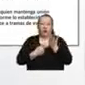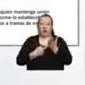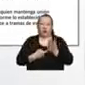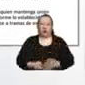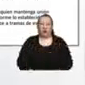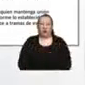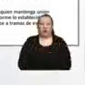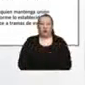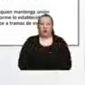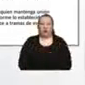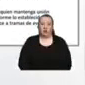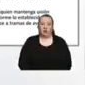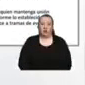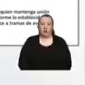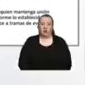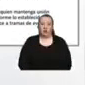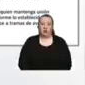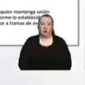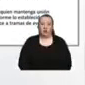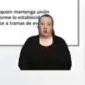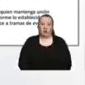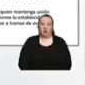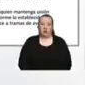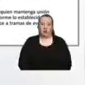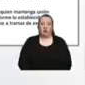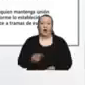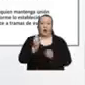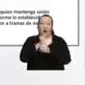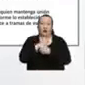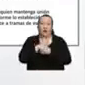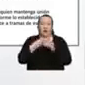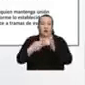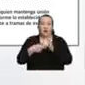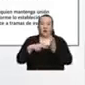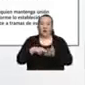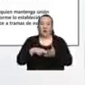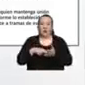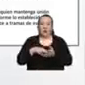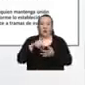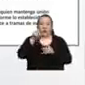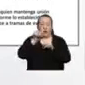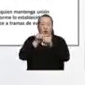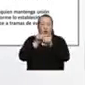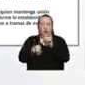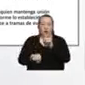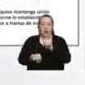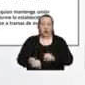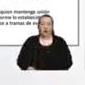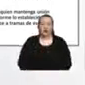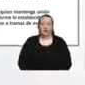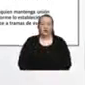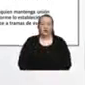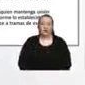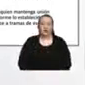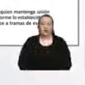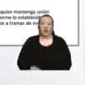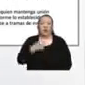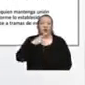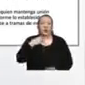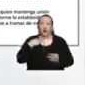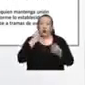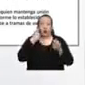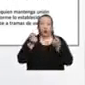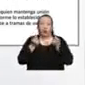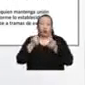sirve el público sigue siendo una ficción se la pasó de izquierda de mis hijos pero yo sigo controlando todo no pueden transferir ha intentado